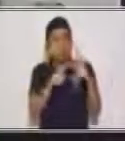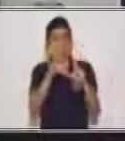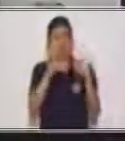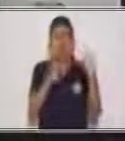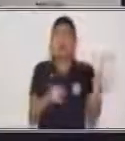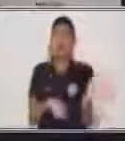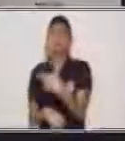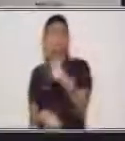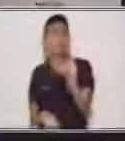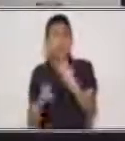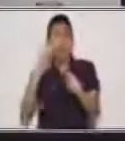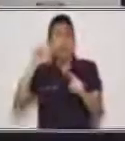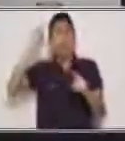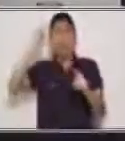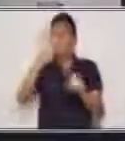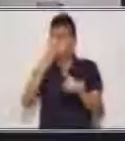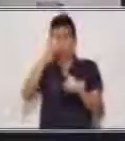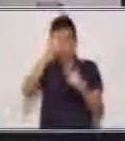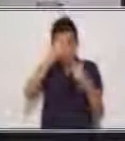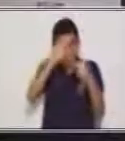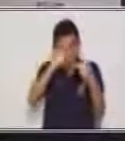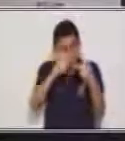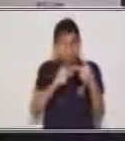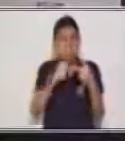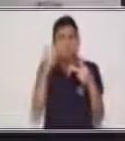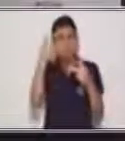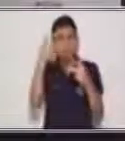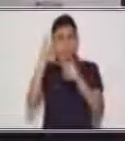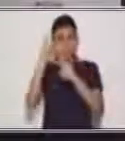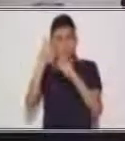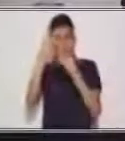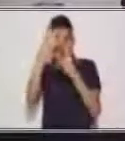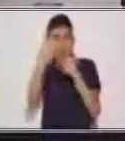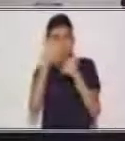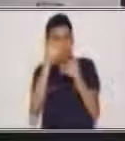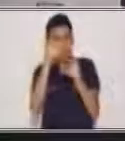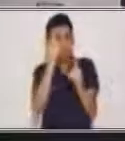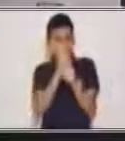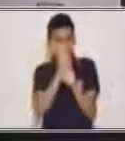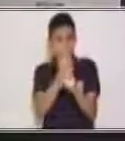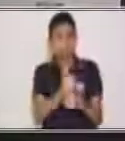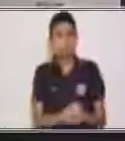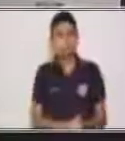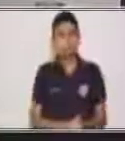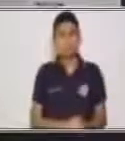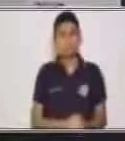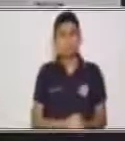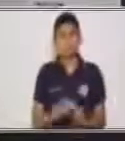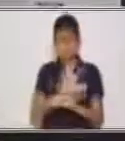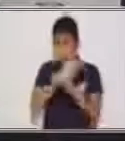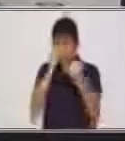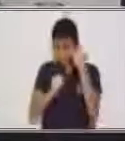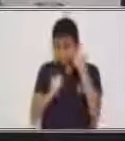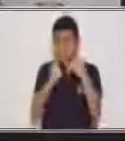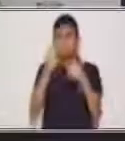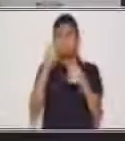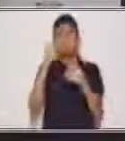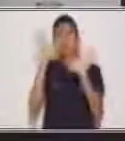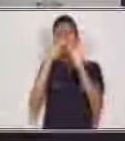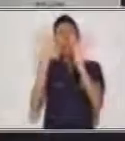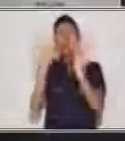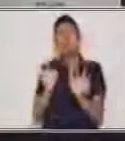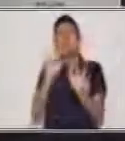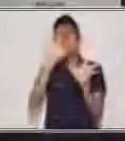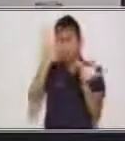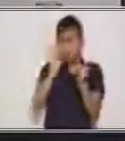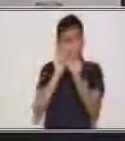voy a inventarme los datos, voy a revisar qué es lo que tengo y para poderlo formular correctamente. Y por último lo voy a escribir, de modo tal